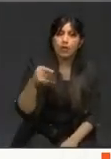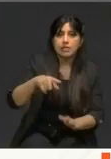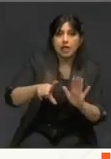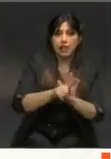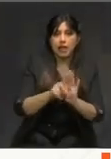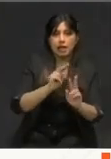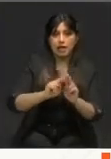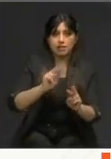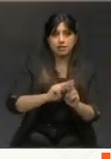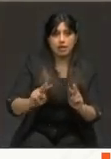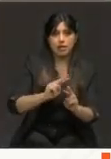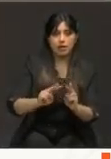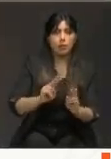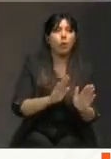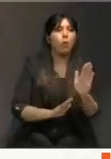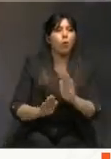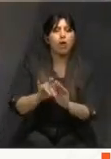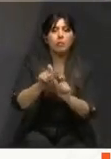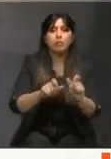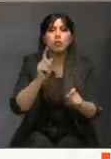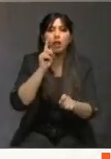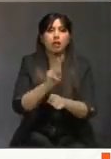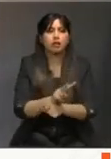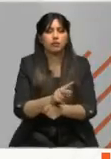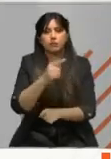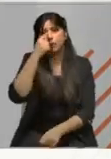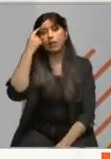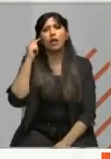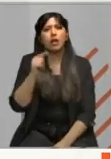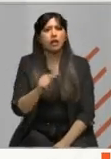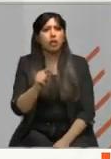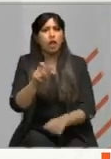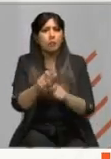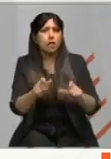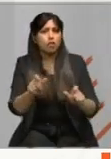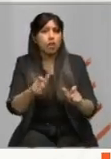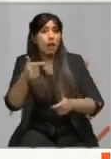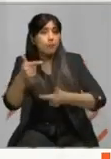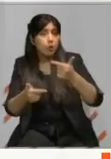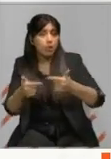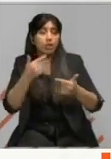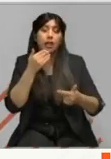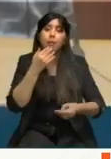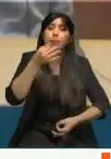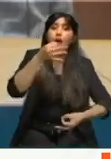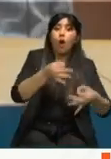¡Policía! Episodios que se siguen en el mundo político y también en lo judicial, a la espera de